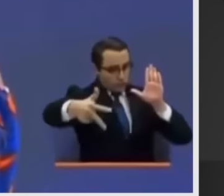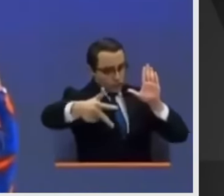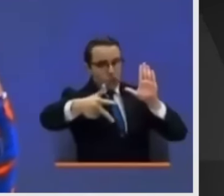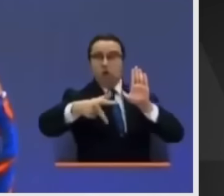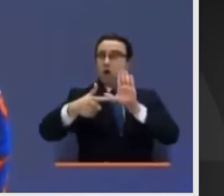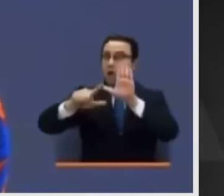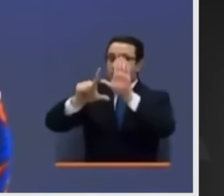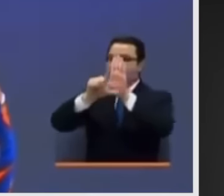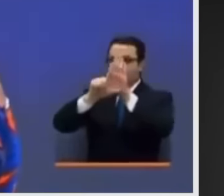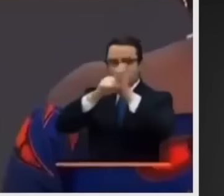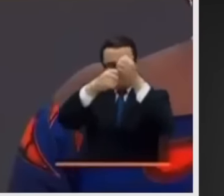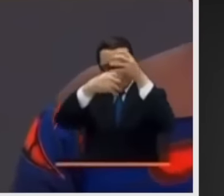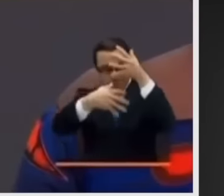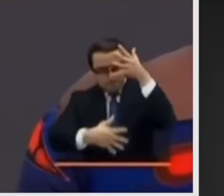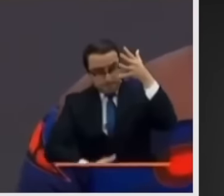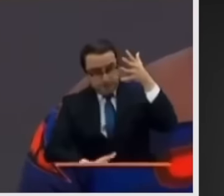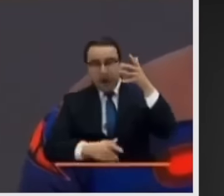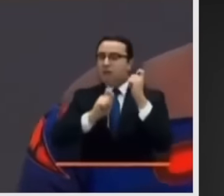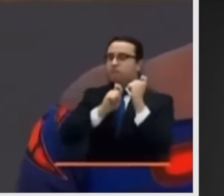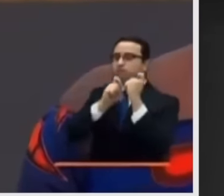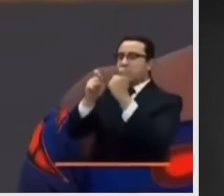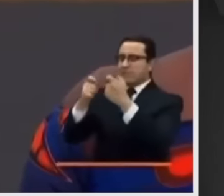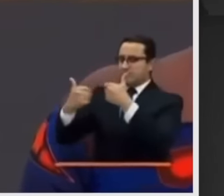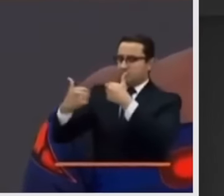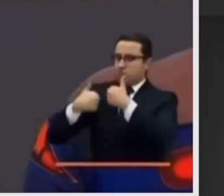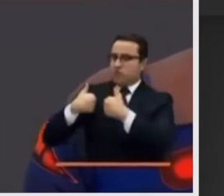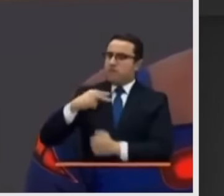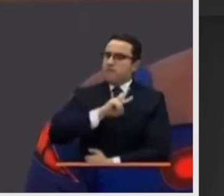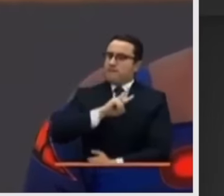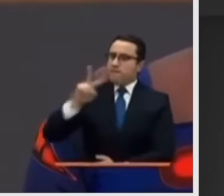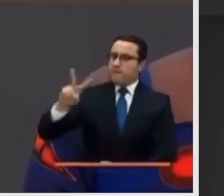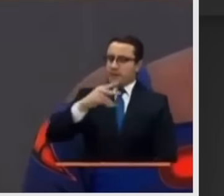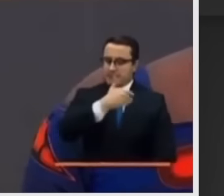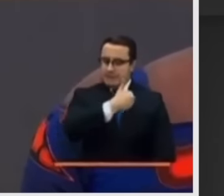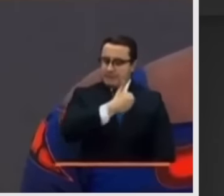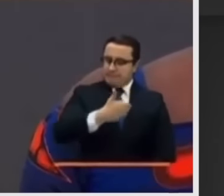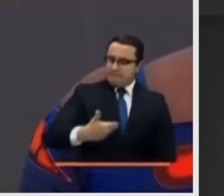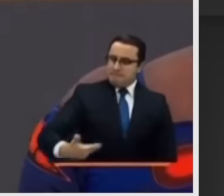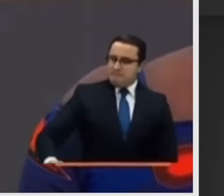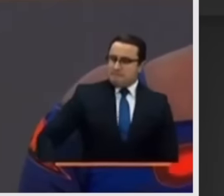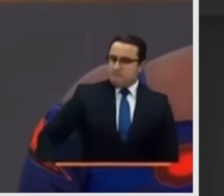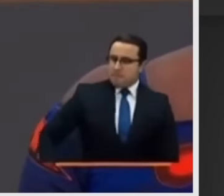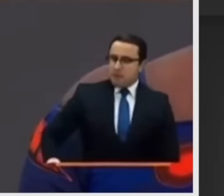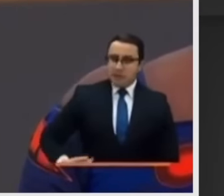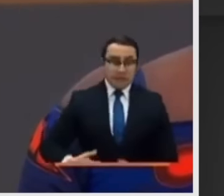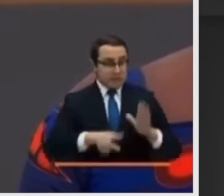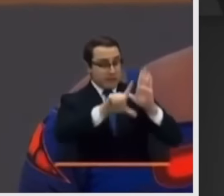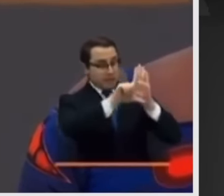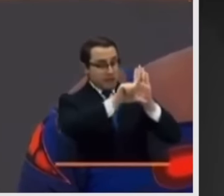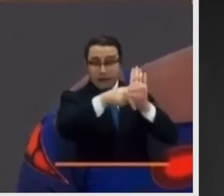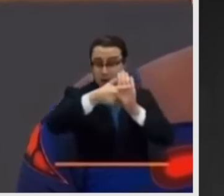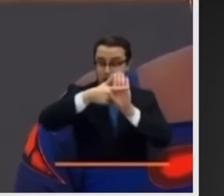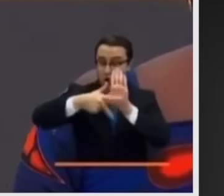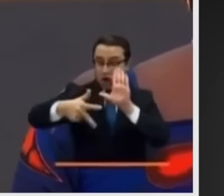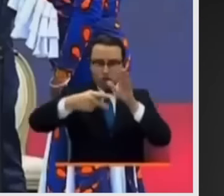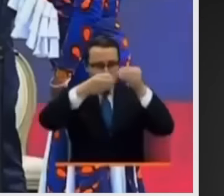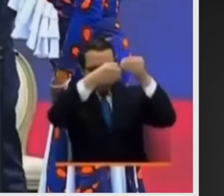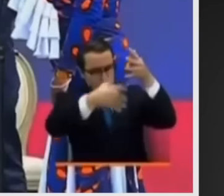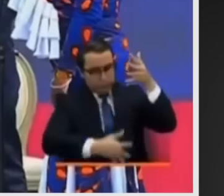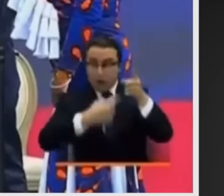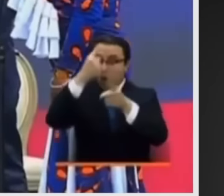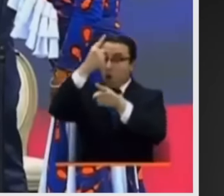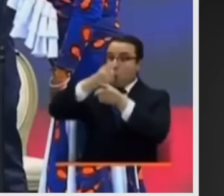el cargo de vicepresidente de la República os impone de acuerdo con la Constitución